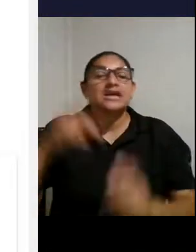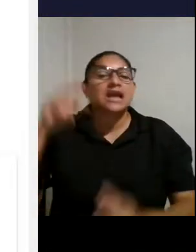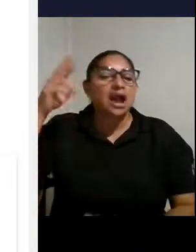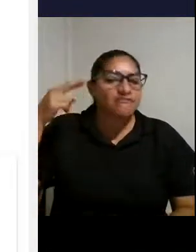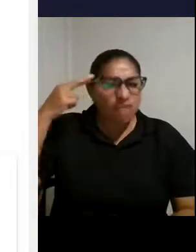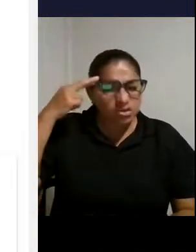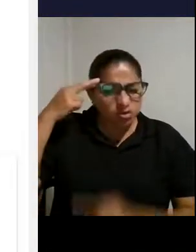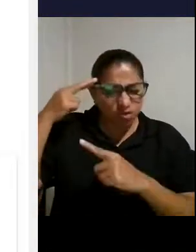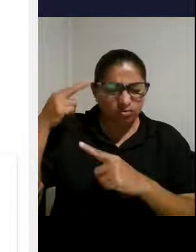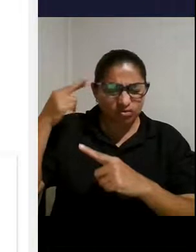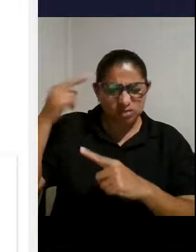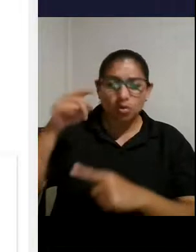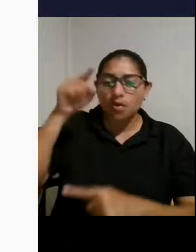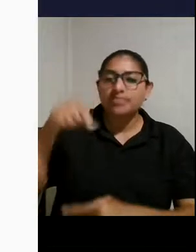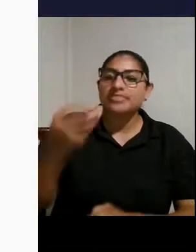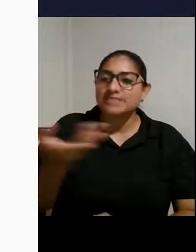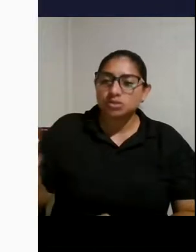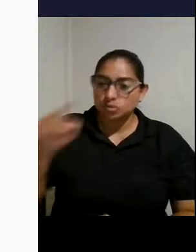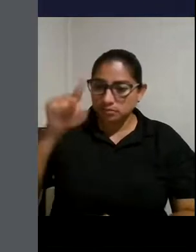Vamos un momentito acá.